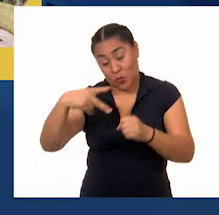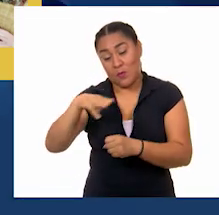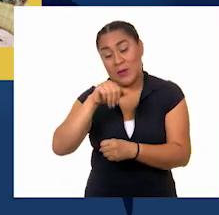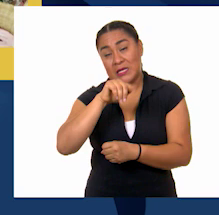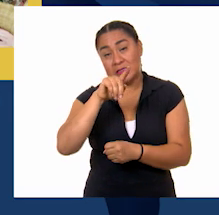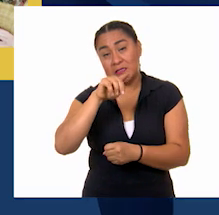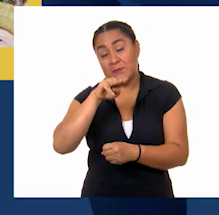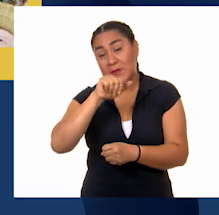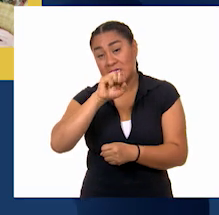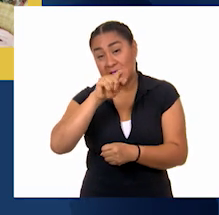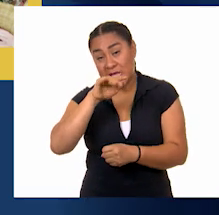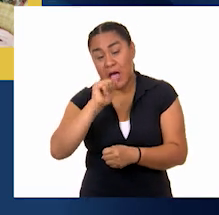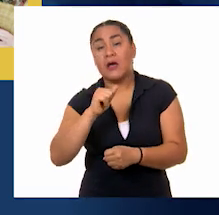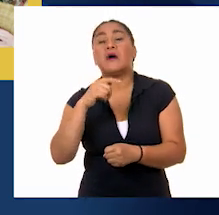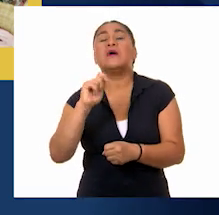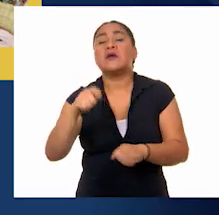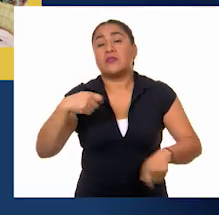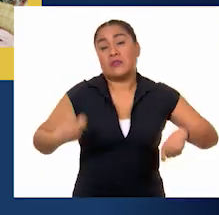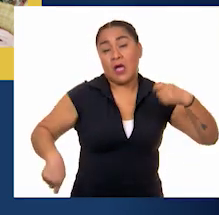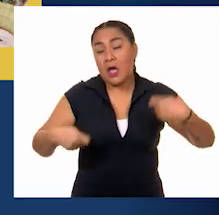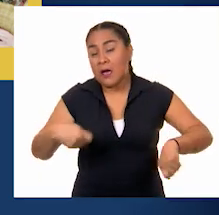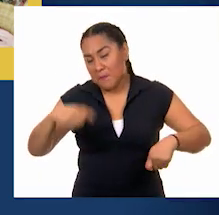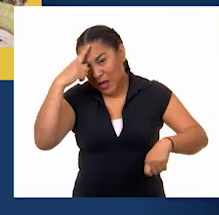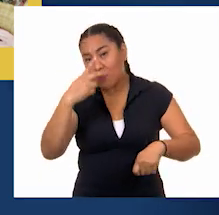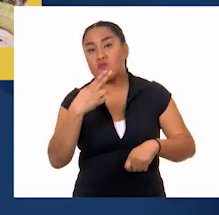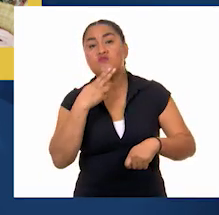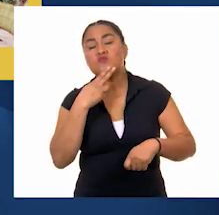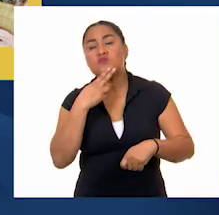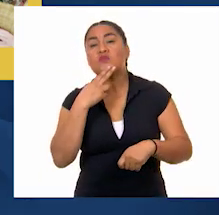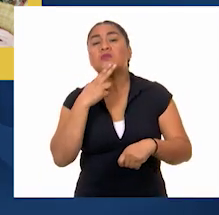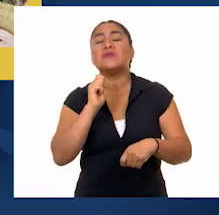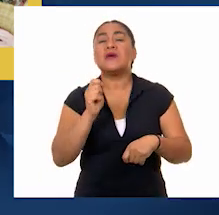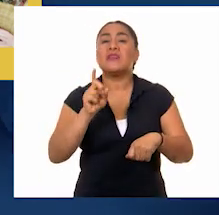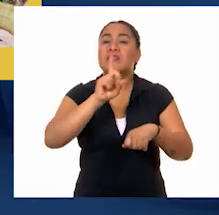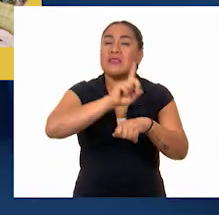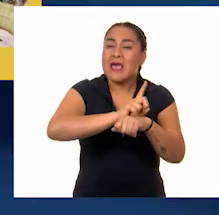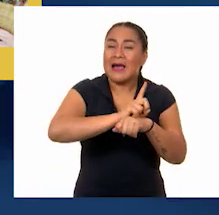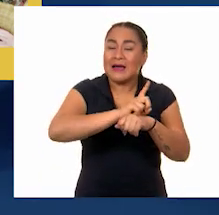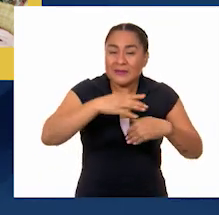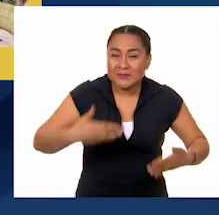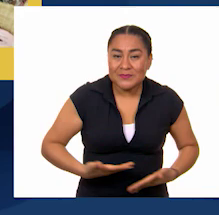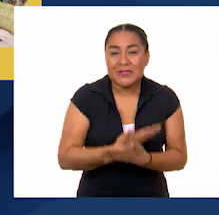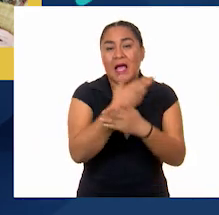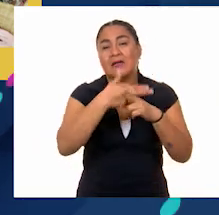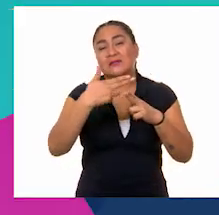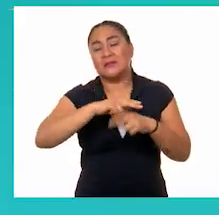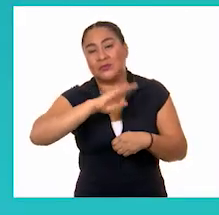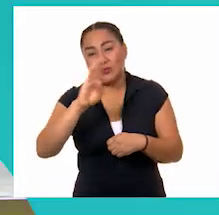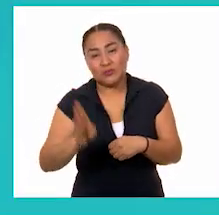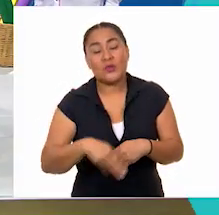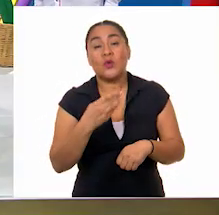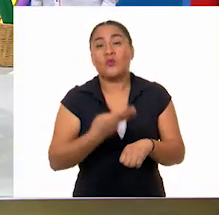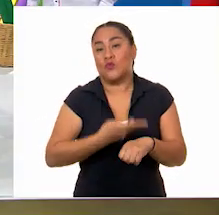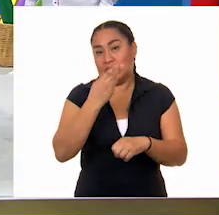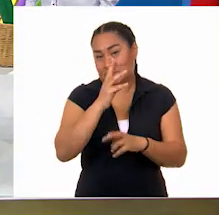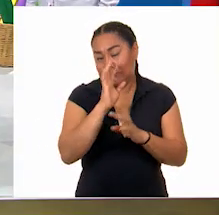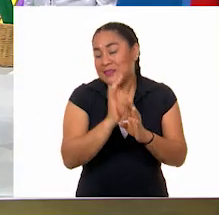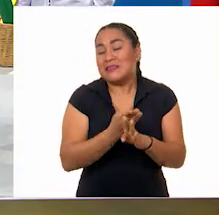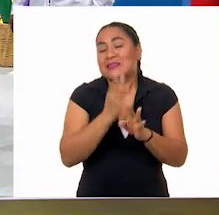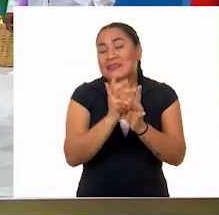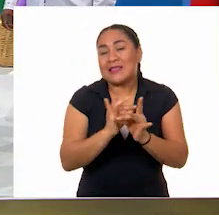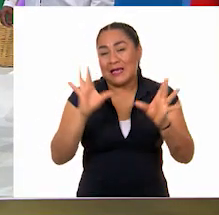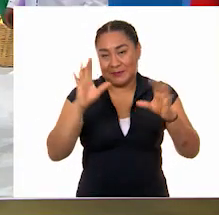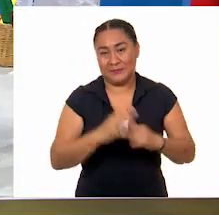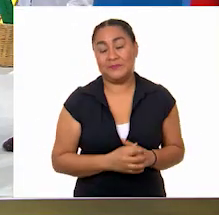danza se interpreta como la relación que existe entre los momentos del ciclo de la vida con la muerte y con lo sagrado. Y